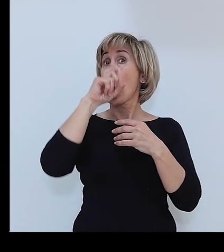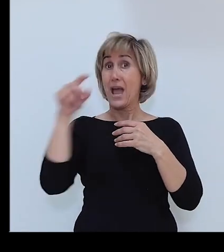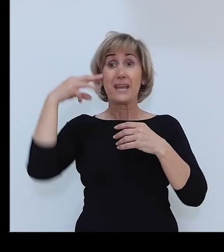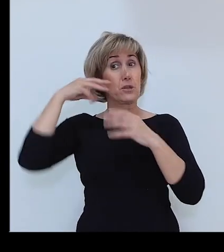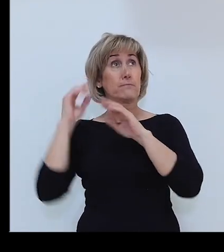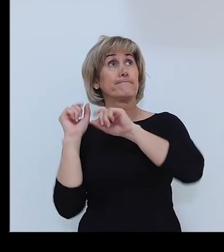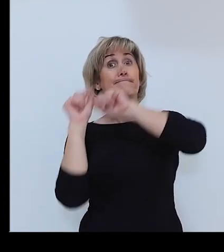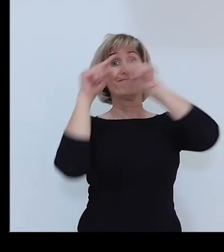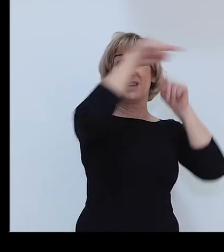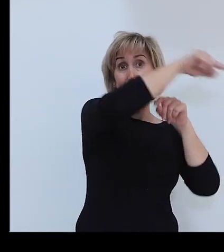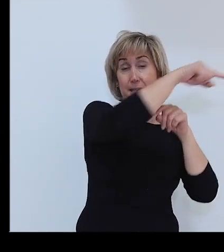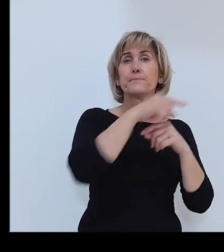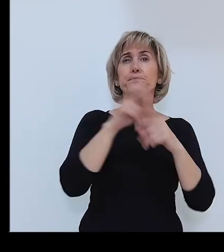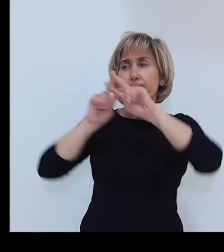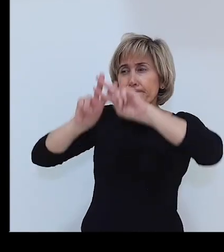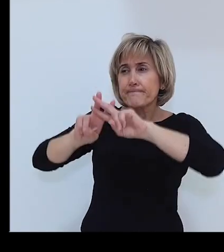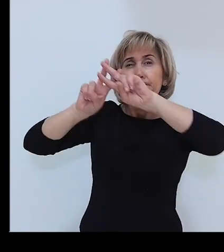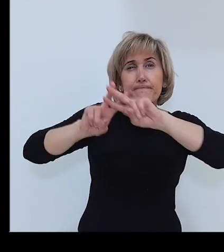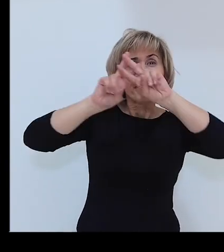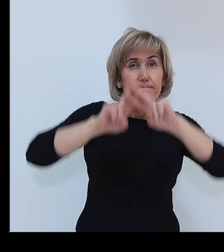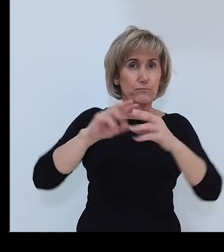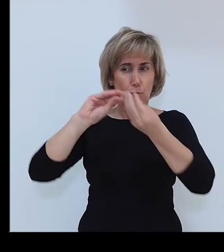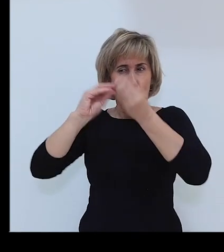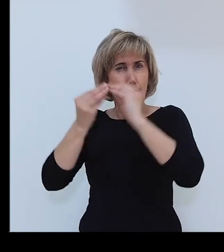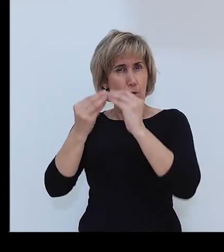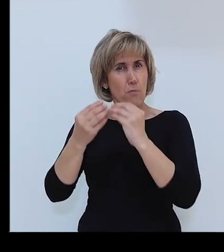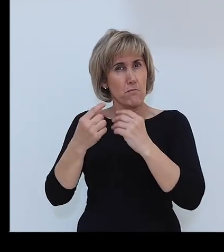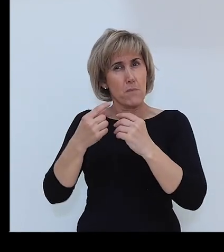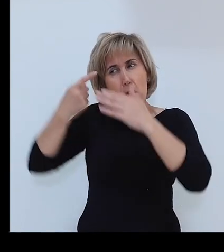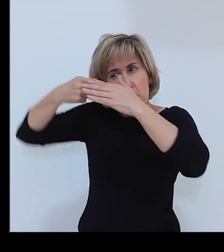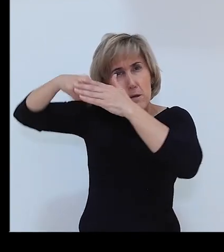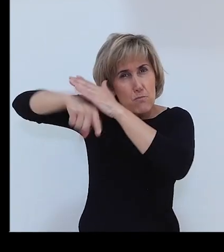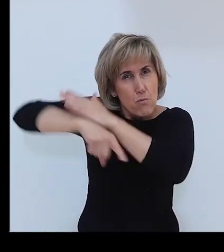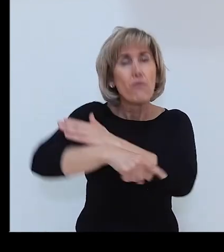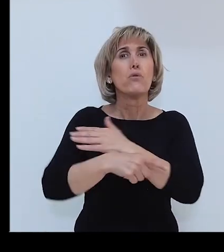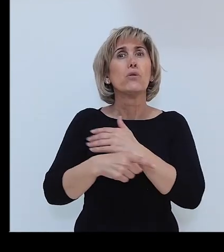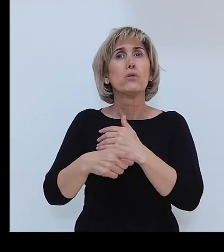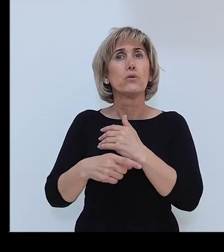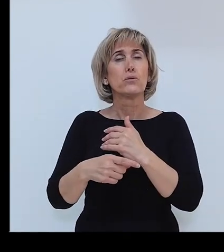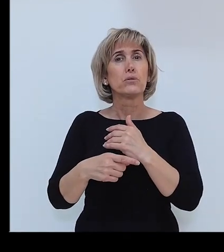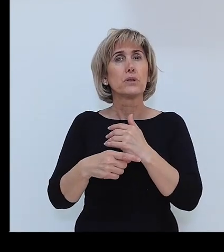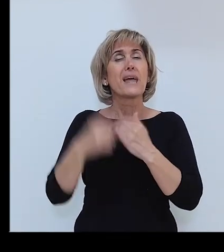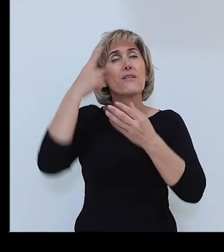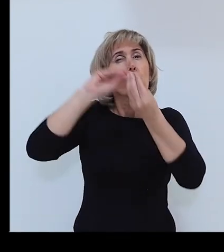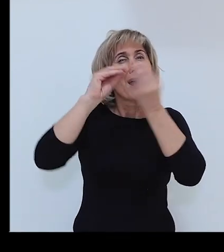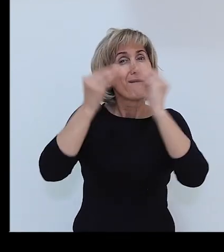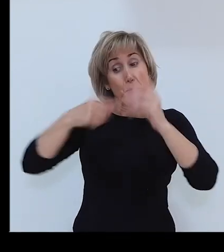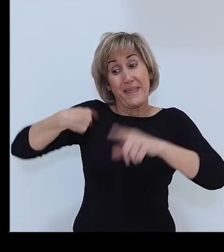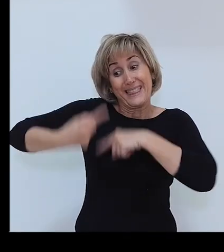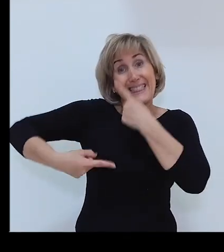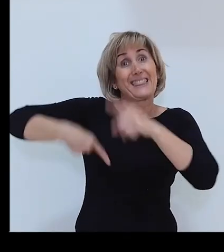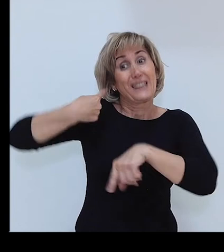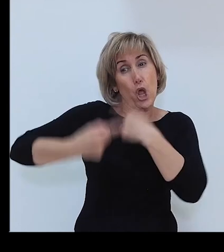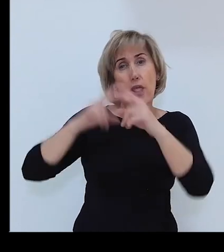Sociedad en América, y yo creo que esos 2 años que pasó en América, analizando de manera empírica y